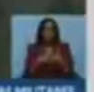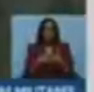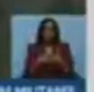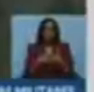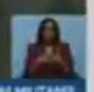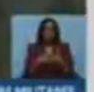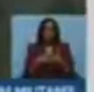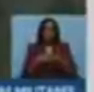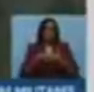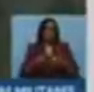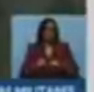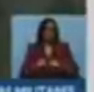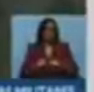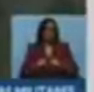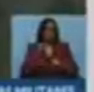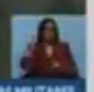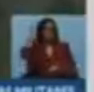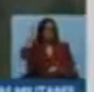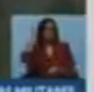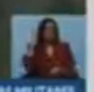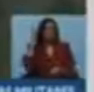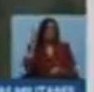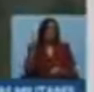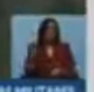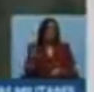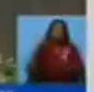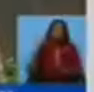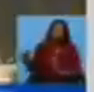positivo. Le cuesta a uno manejar